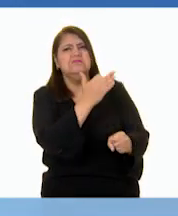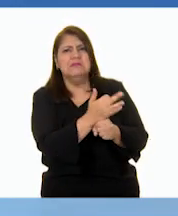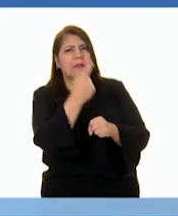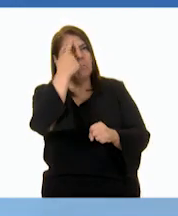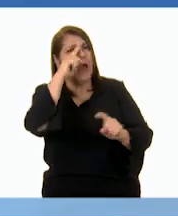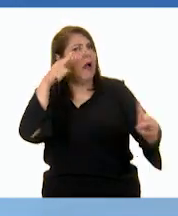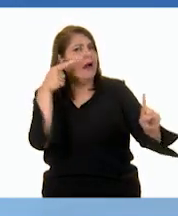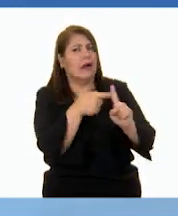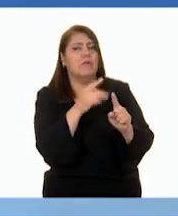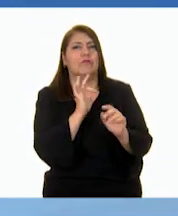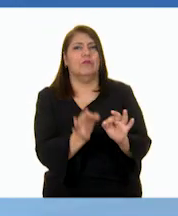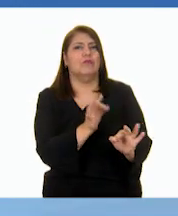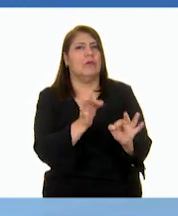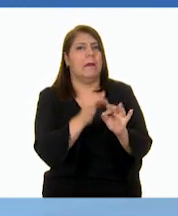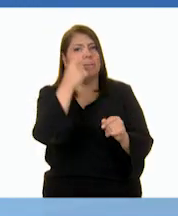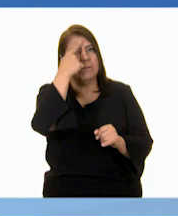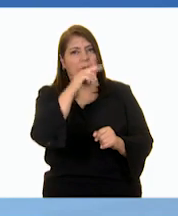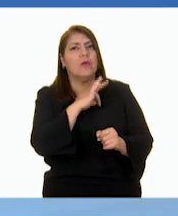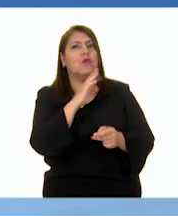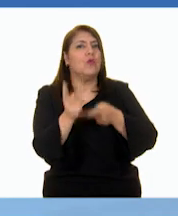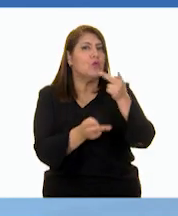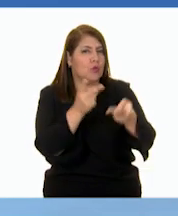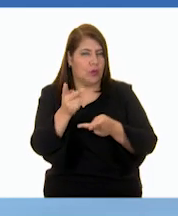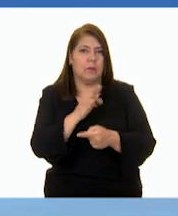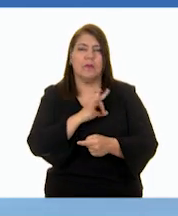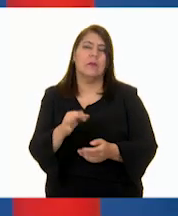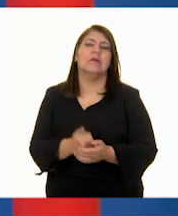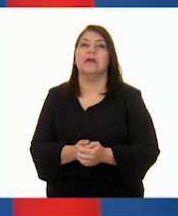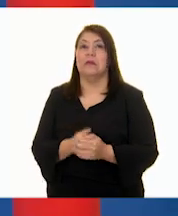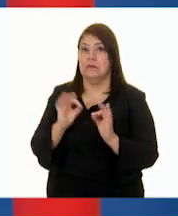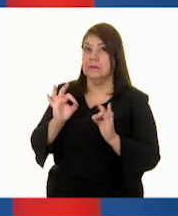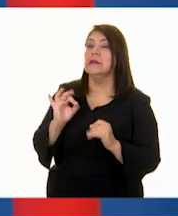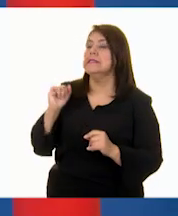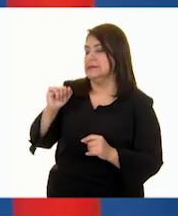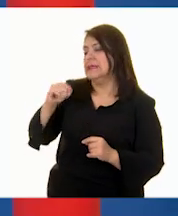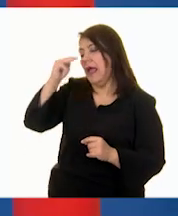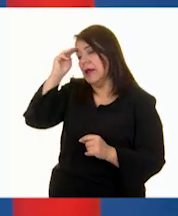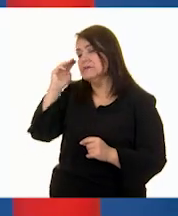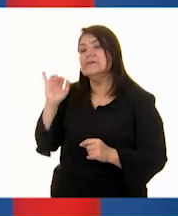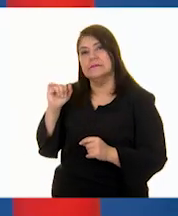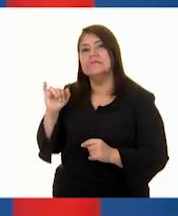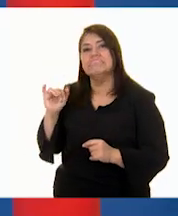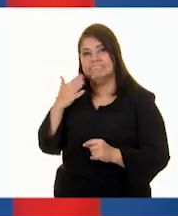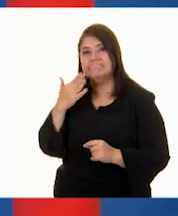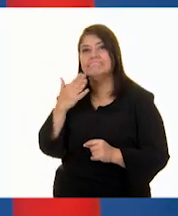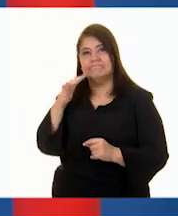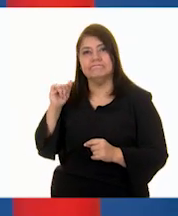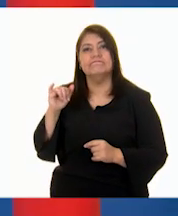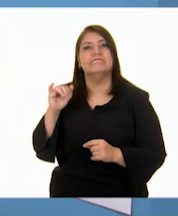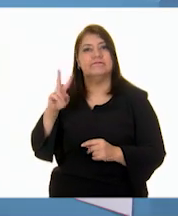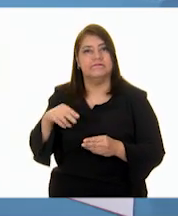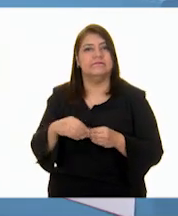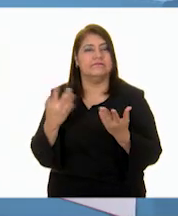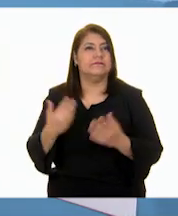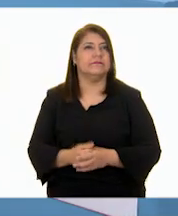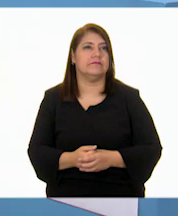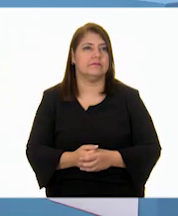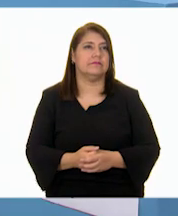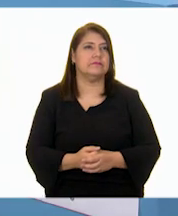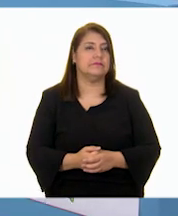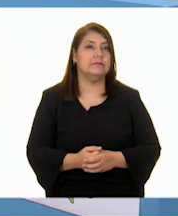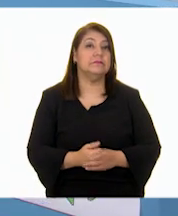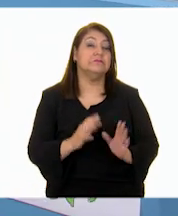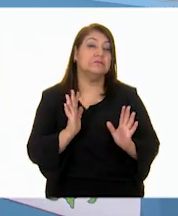con el propósito de nuestra encuesta, ¿verdad, María? Es verdad, Ton, y qué bueno que lo aclaras. Bueno, pues hasta donde